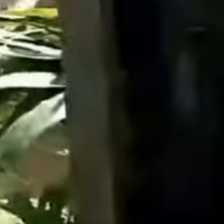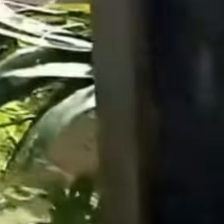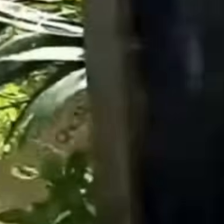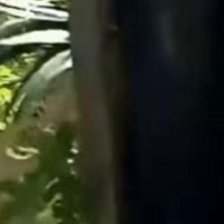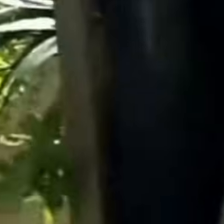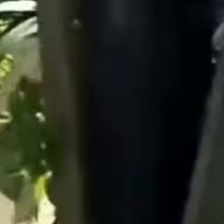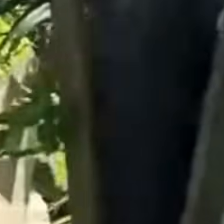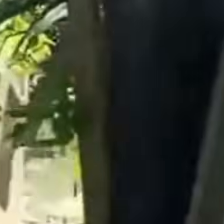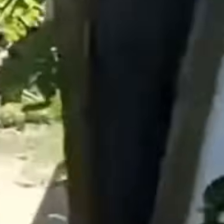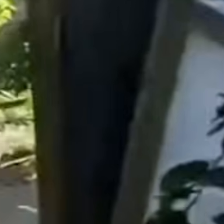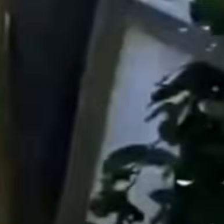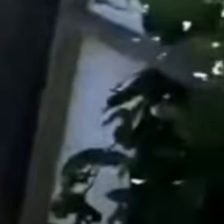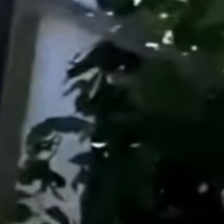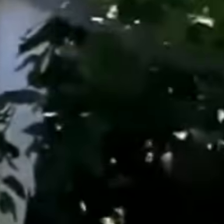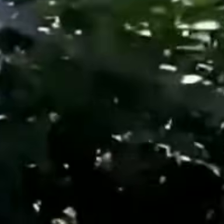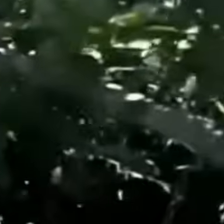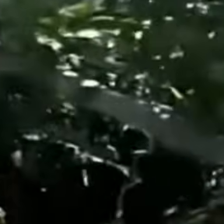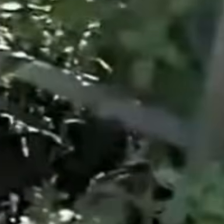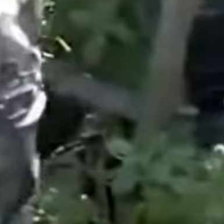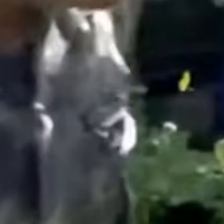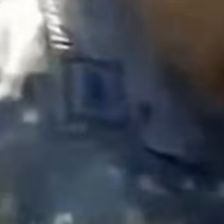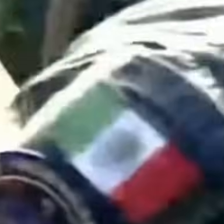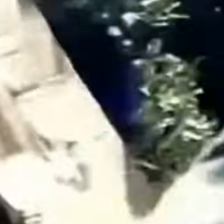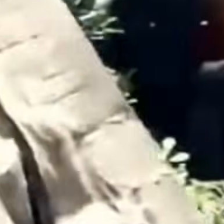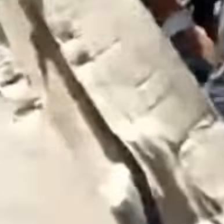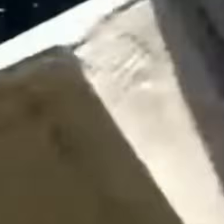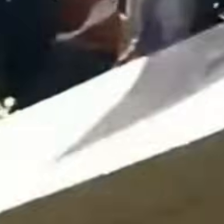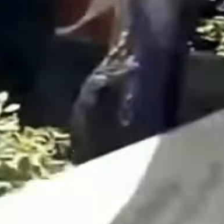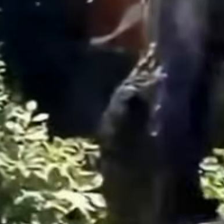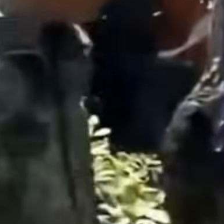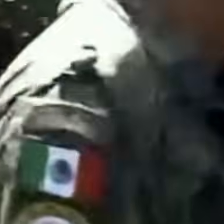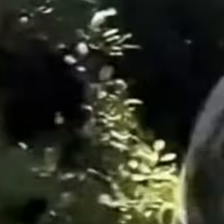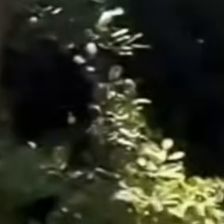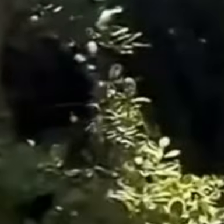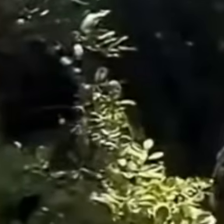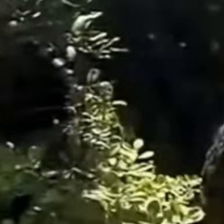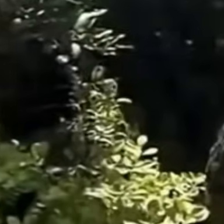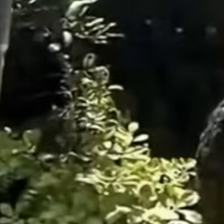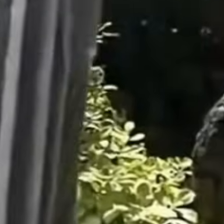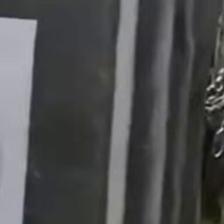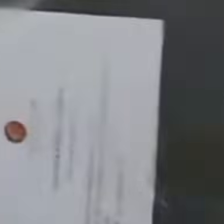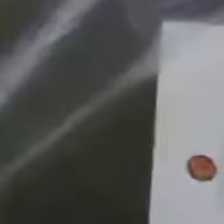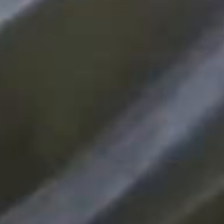necesidades de la gente. No vamos a estar esperando a hacer trámite. Ya estamos